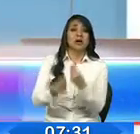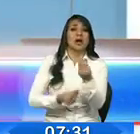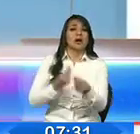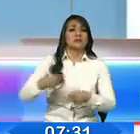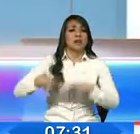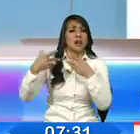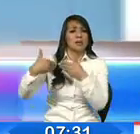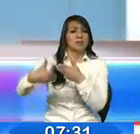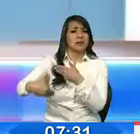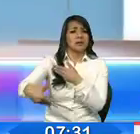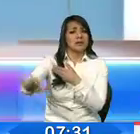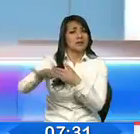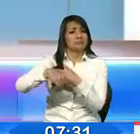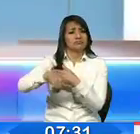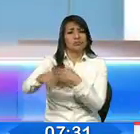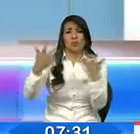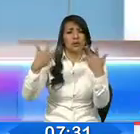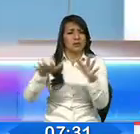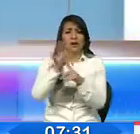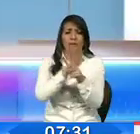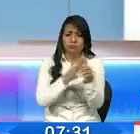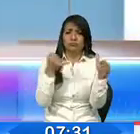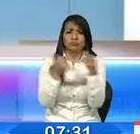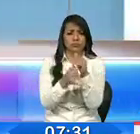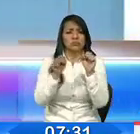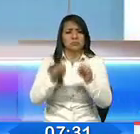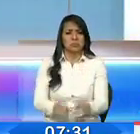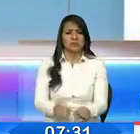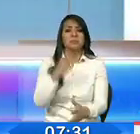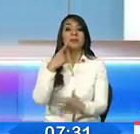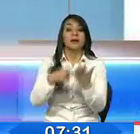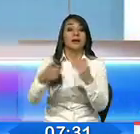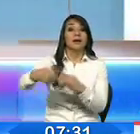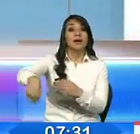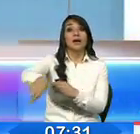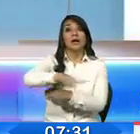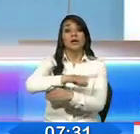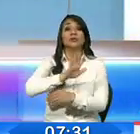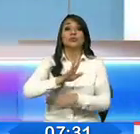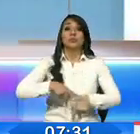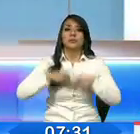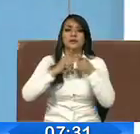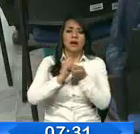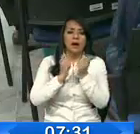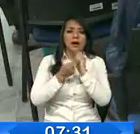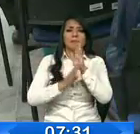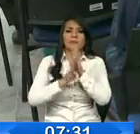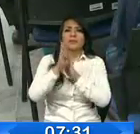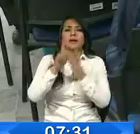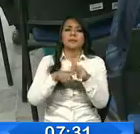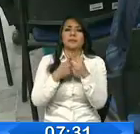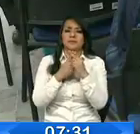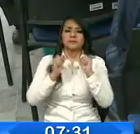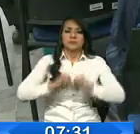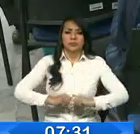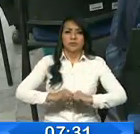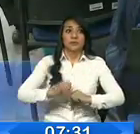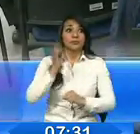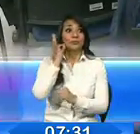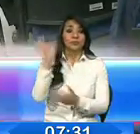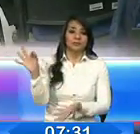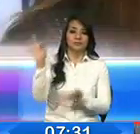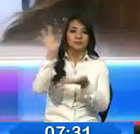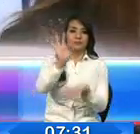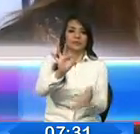de cualquier otro tipo de violencia, para que ellos puedan reconstruir sus vidas. Amparo Molina, representante de